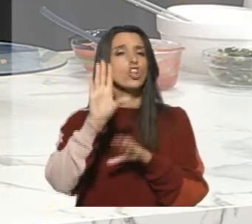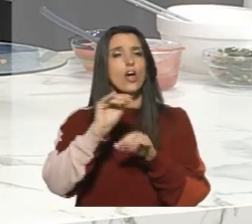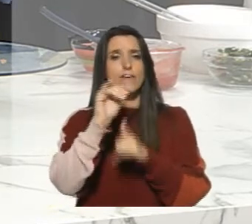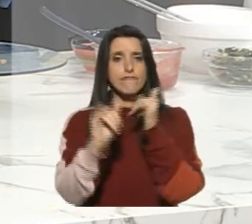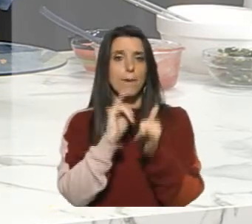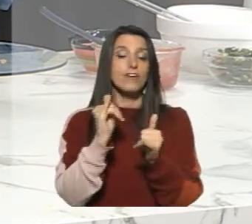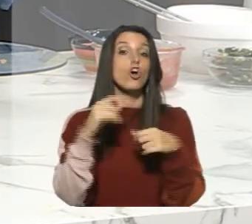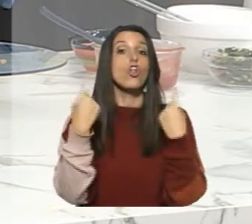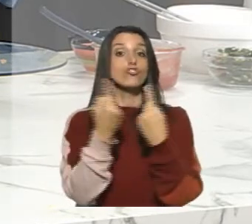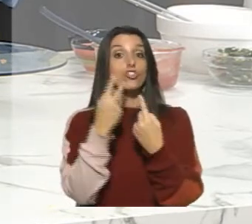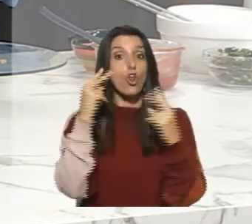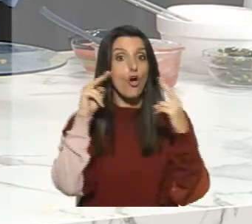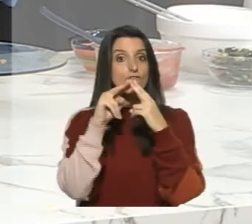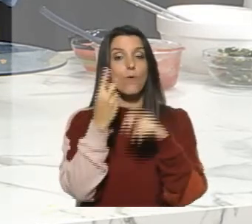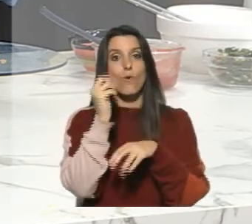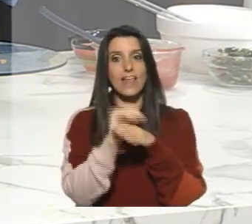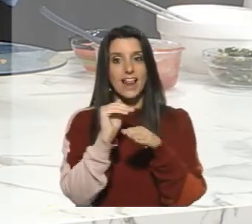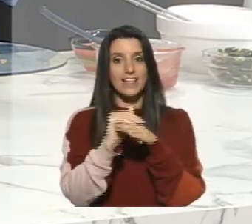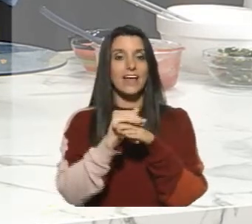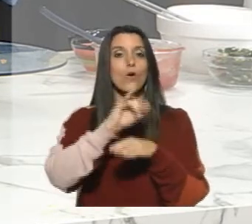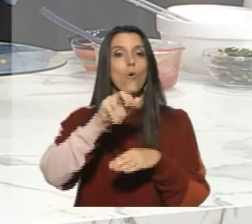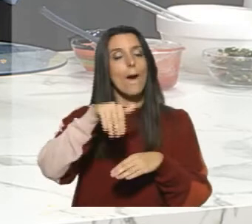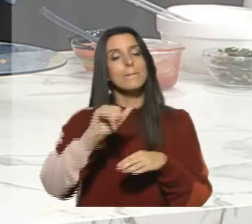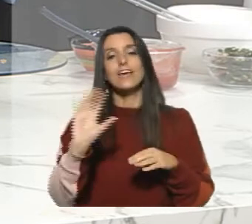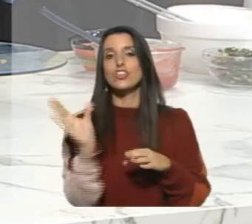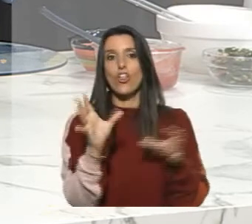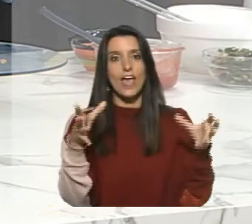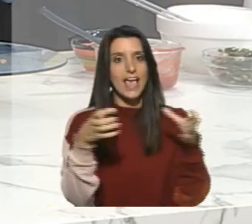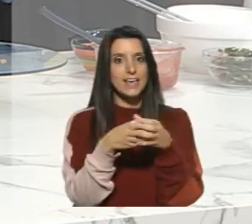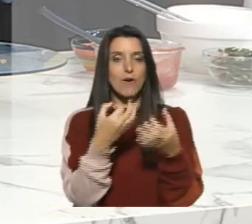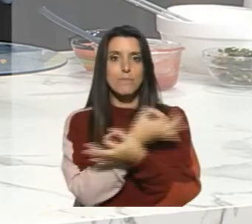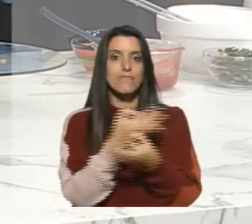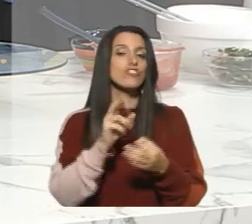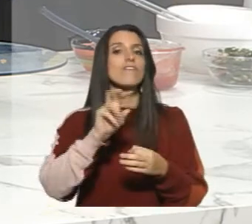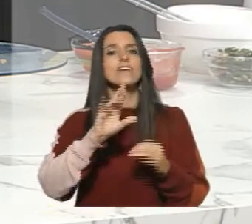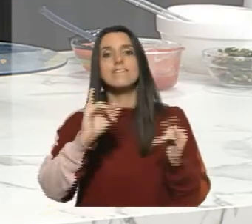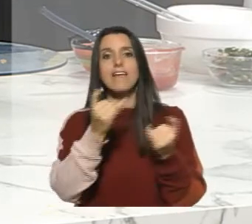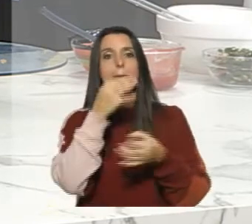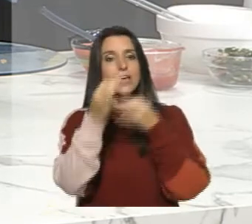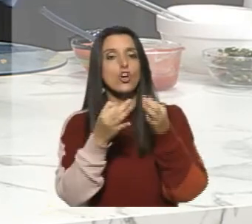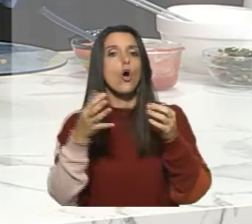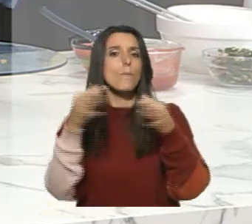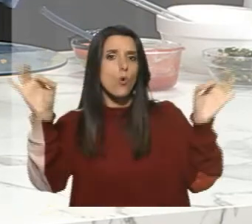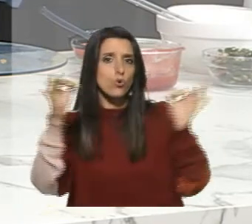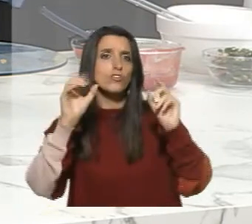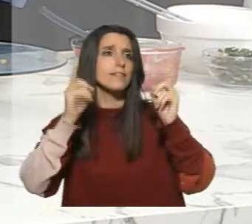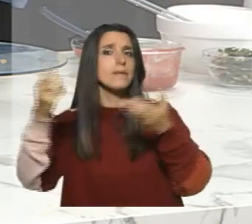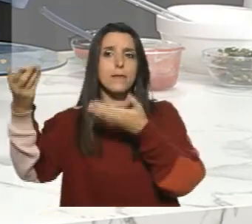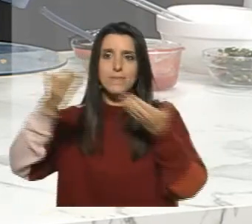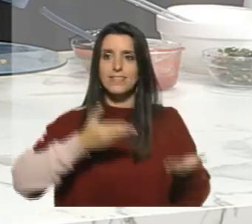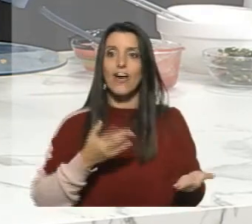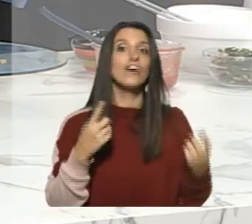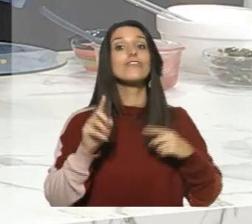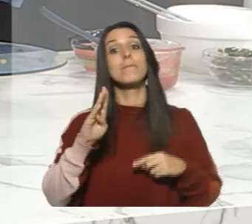información. Nosotros nos reencontramos a la 1 con Juan Pablo Brianza y un gran basta de cháchara. Viena ya nos adelantó, va a estar con Buitres. Tendremos grandes invitados.